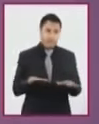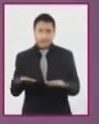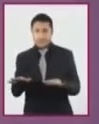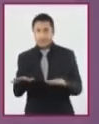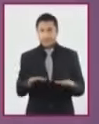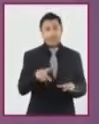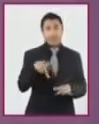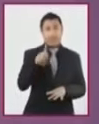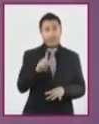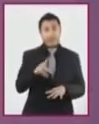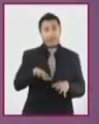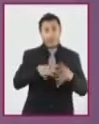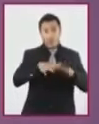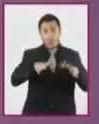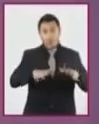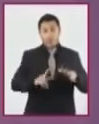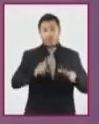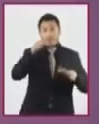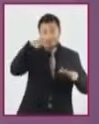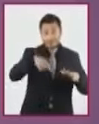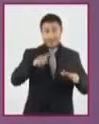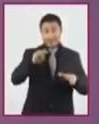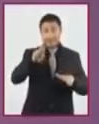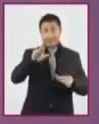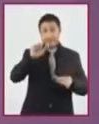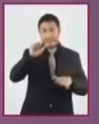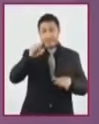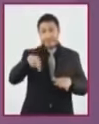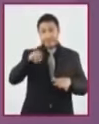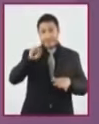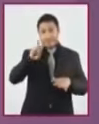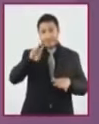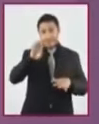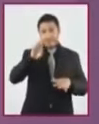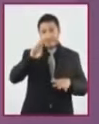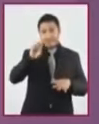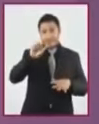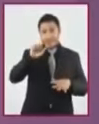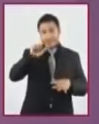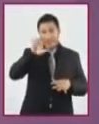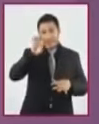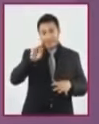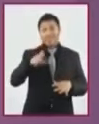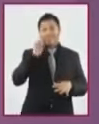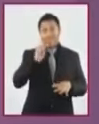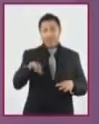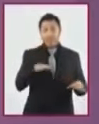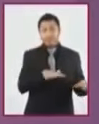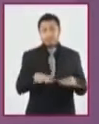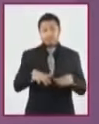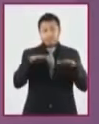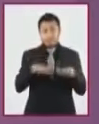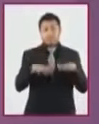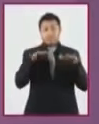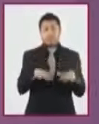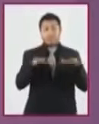contrario, las ondas transversales provocan movimientos verticales. Estos temblores son